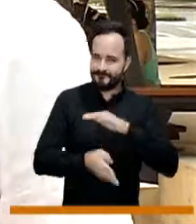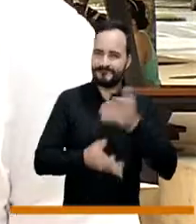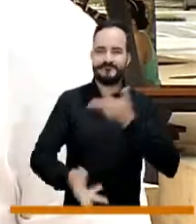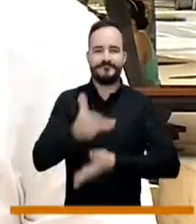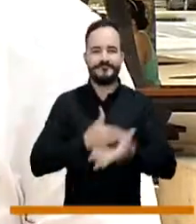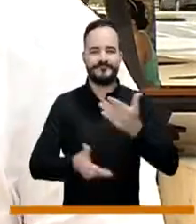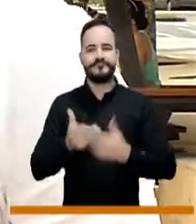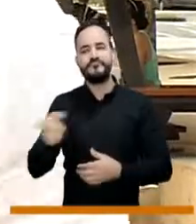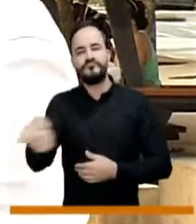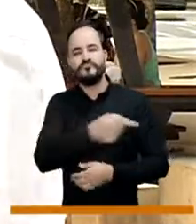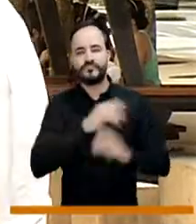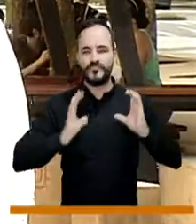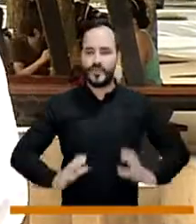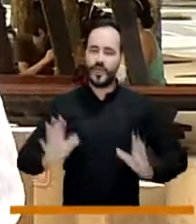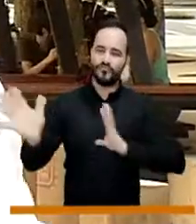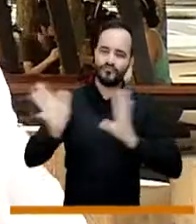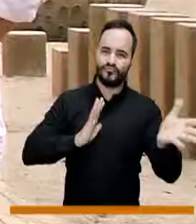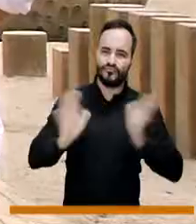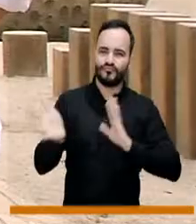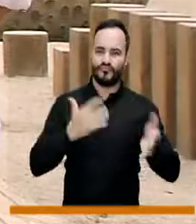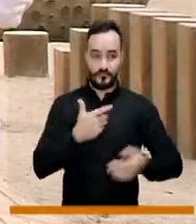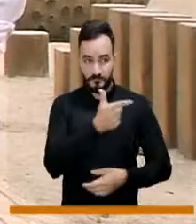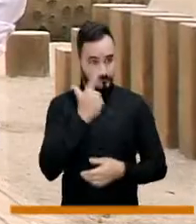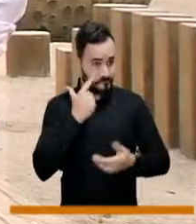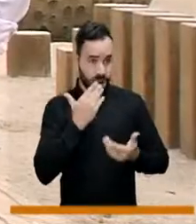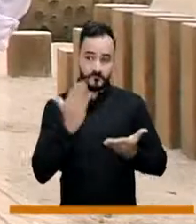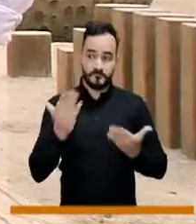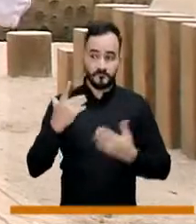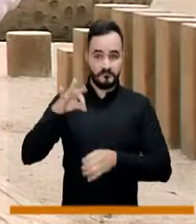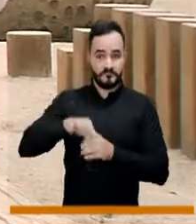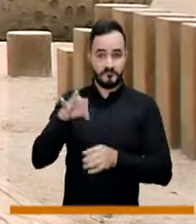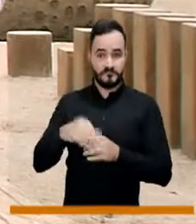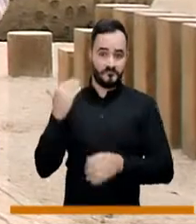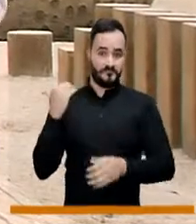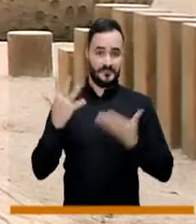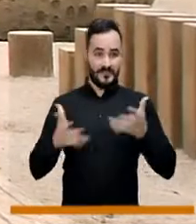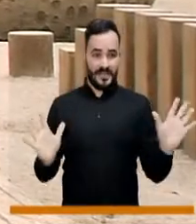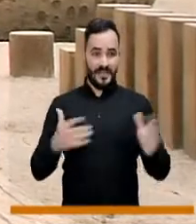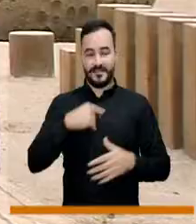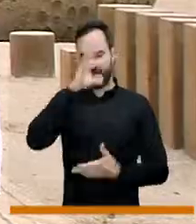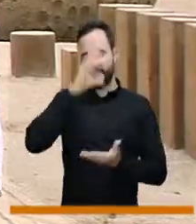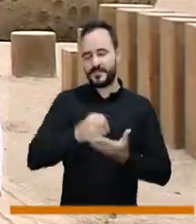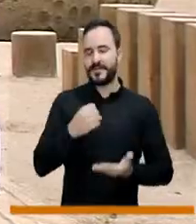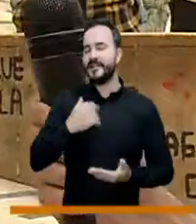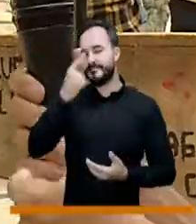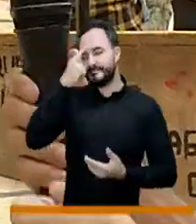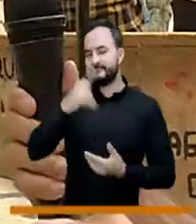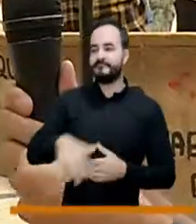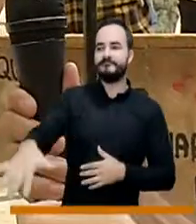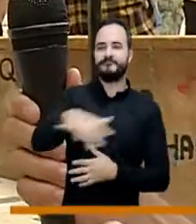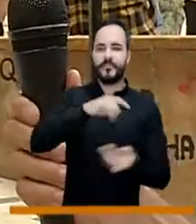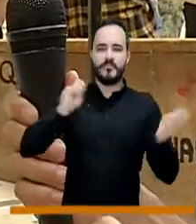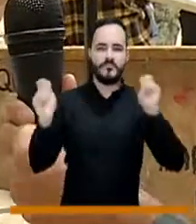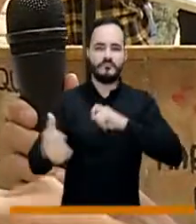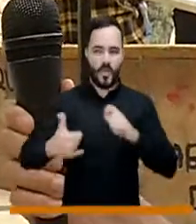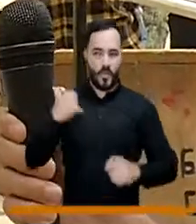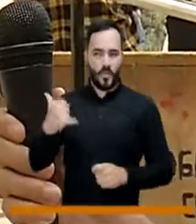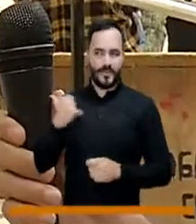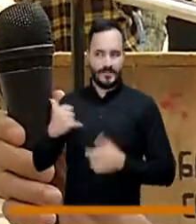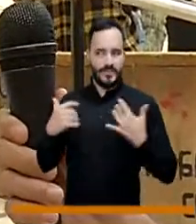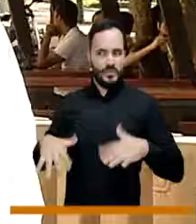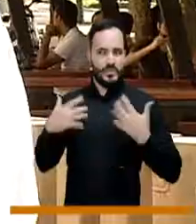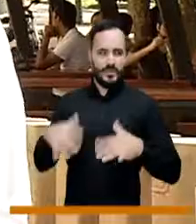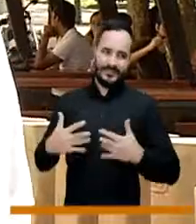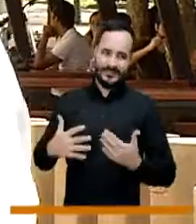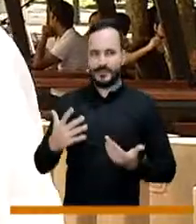Catherine, seguimos de frente a la gente, conversando con los ciudadanos. Ana Milena, acabamos de vivir unas elecciones, vienen otras este año. ¿Qué tanto depende el cambio